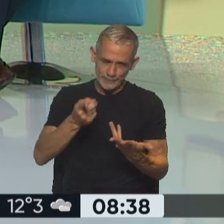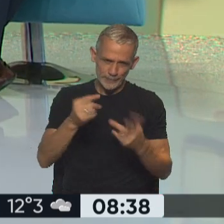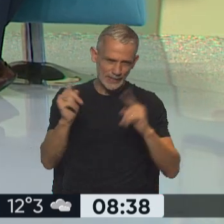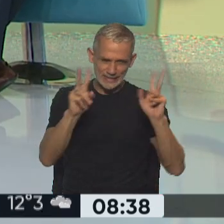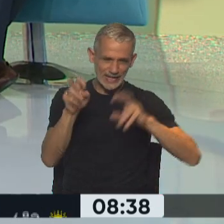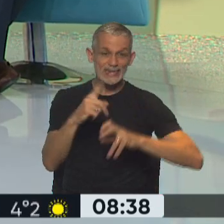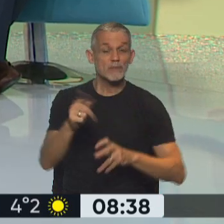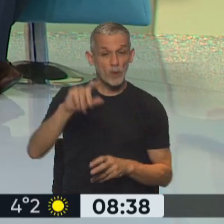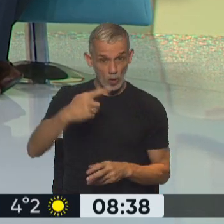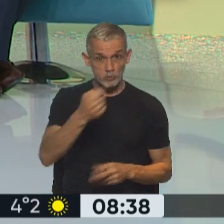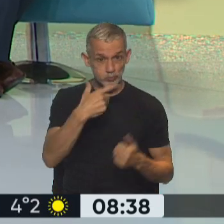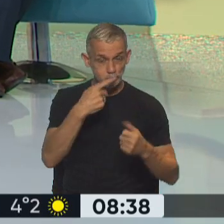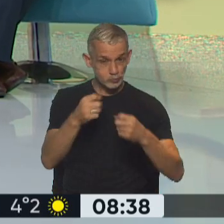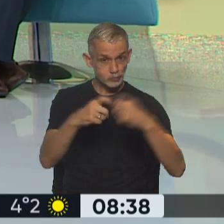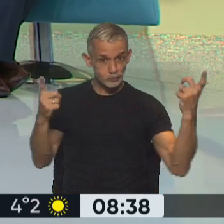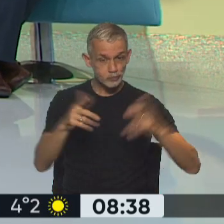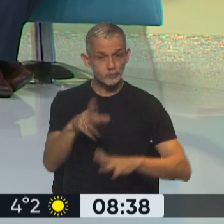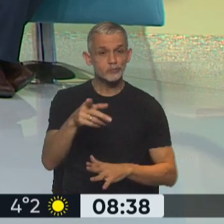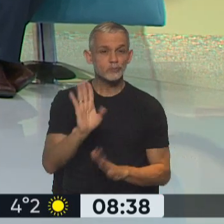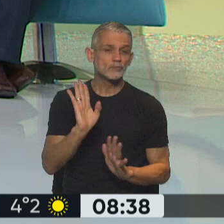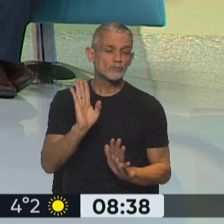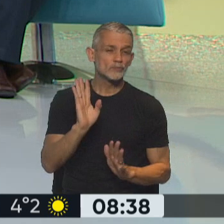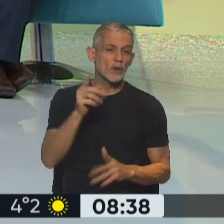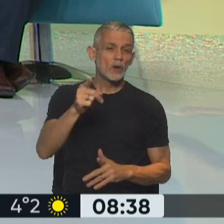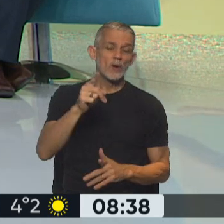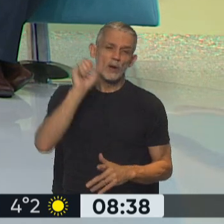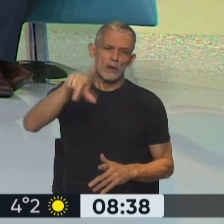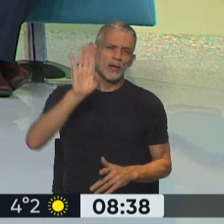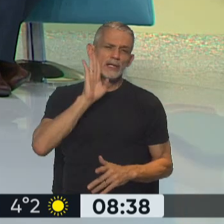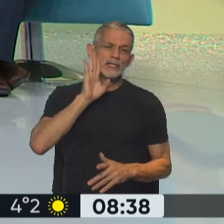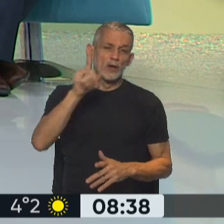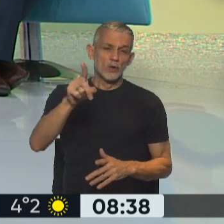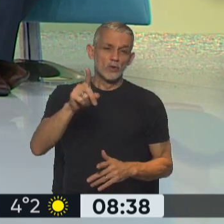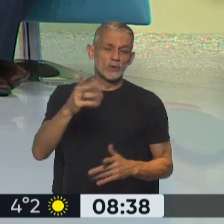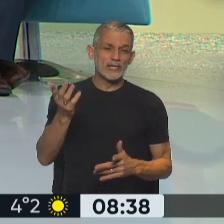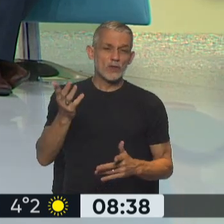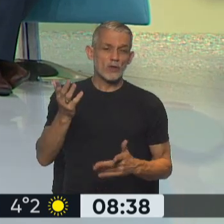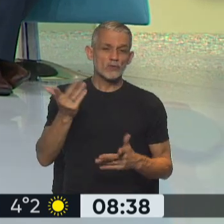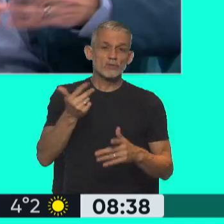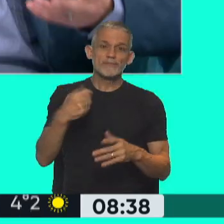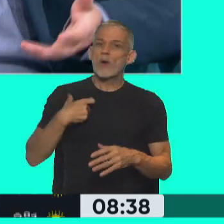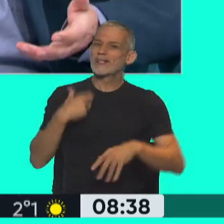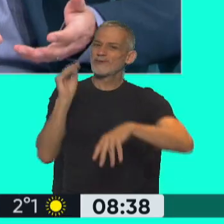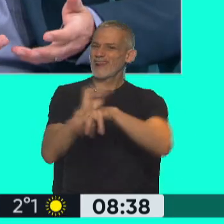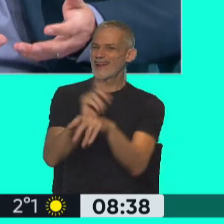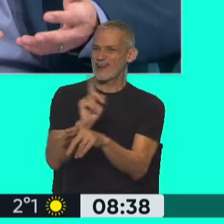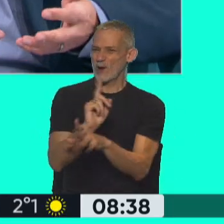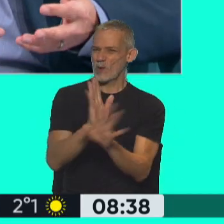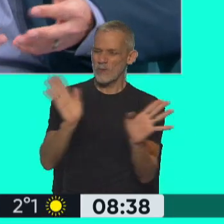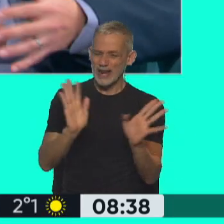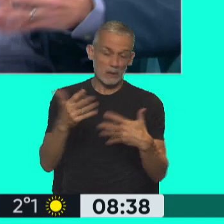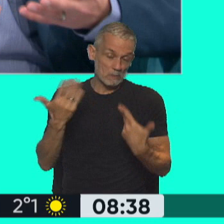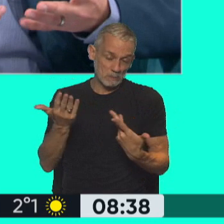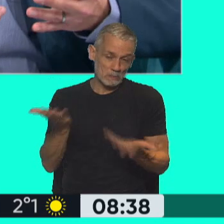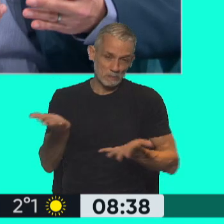que hoy es una droga que, por cuestiones también propias de Estados Unidos, no tiene cobertura de los sistemas de salud en Estados